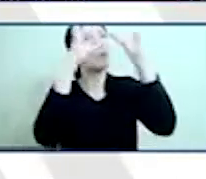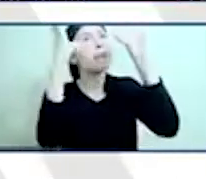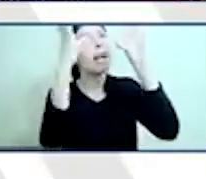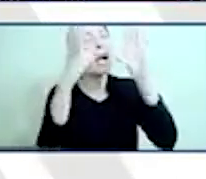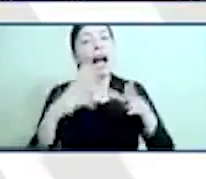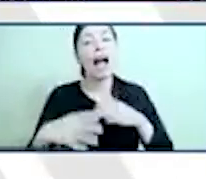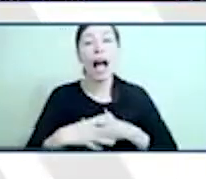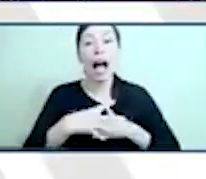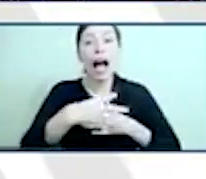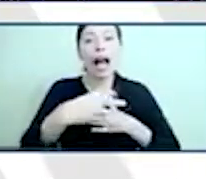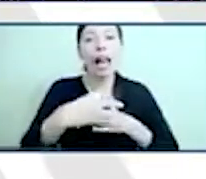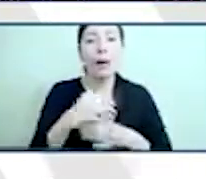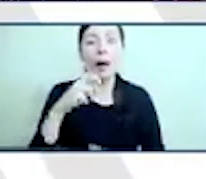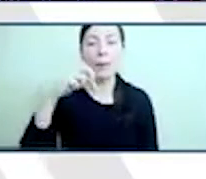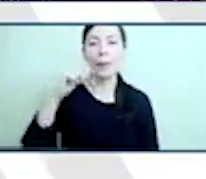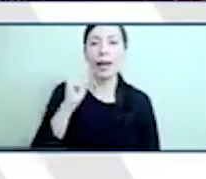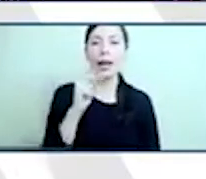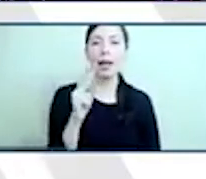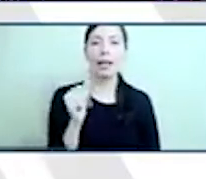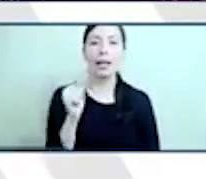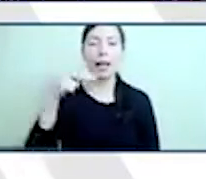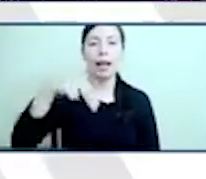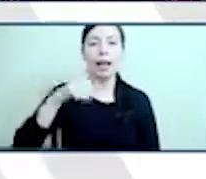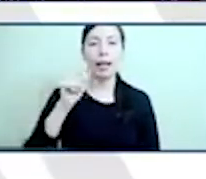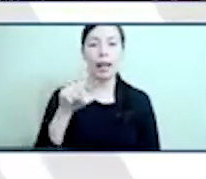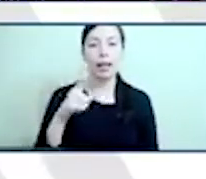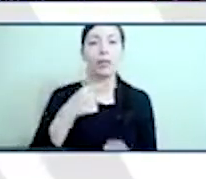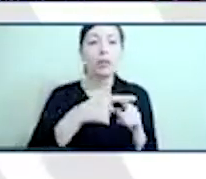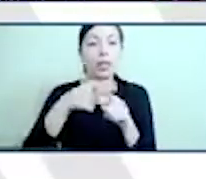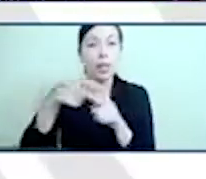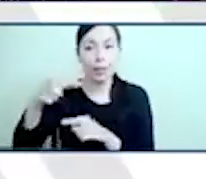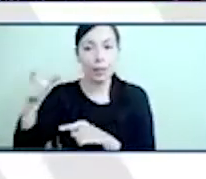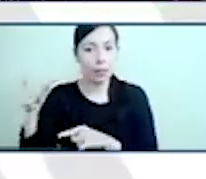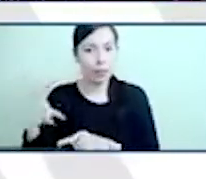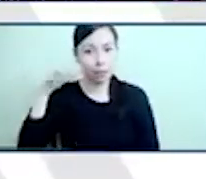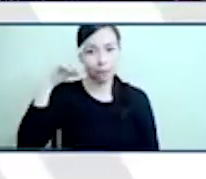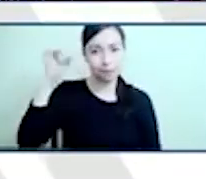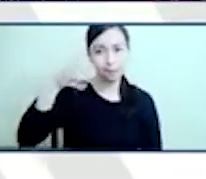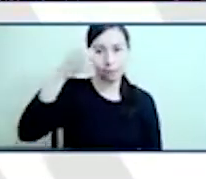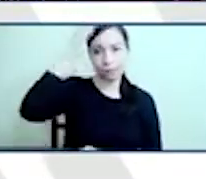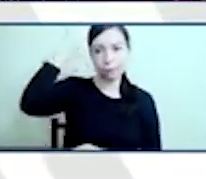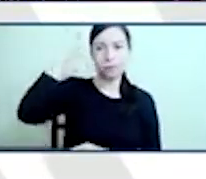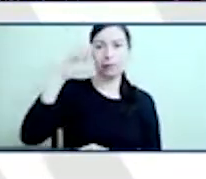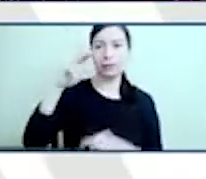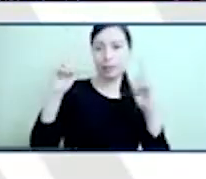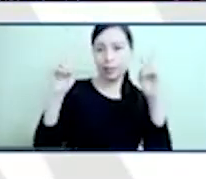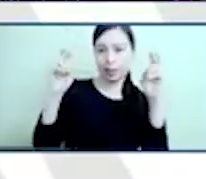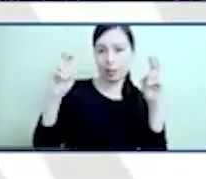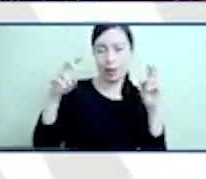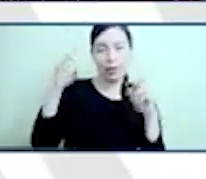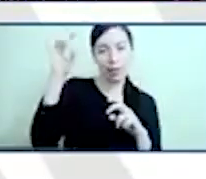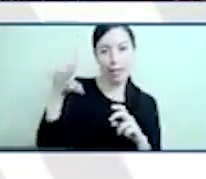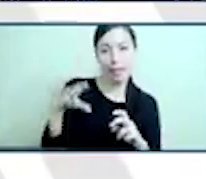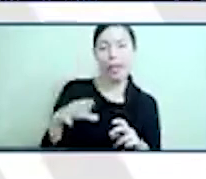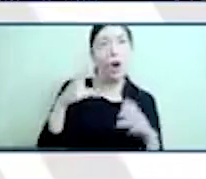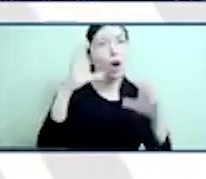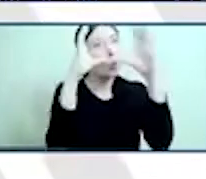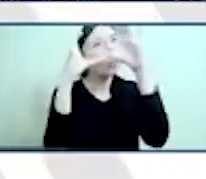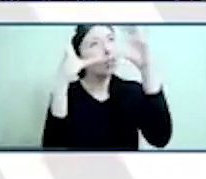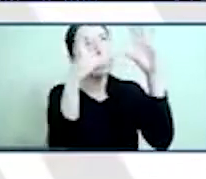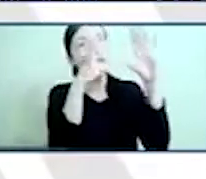ALMA, y algunas personas que saben más de estos temas, ¿cierto?, mencionan cosas como el Parque Astronómico Atacama o el Observatorio